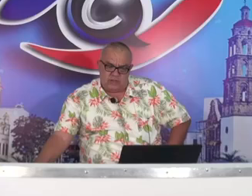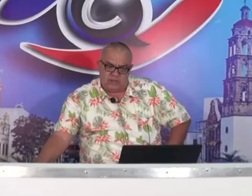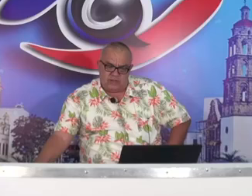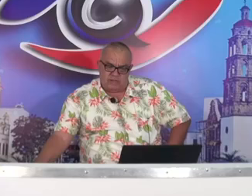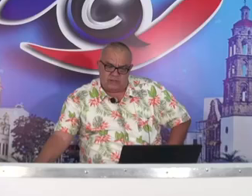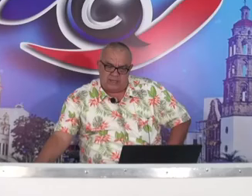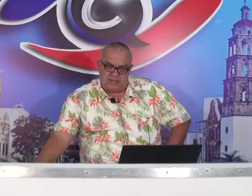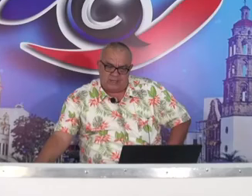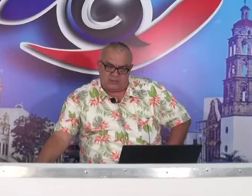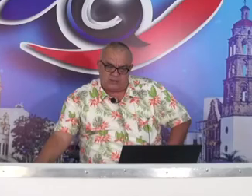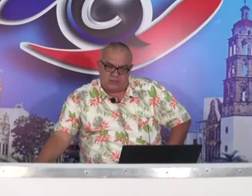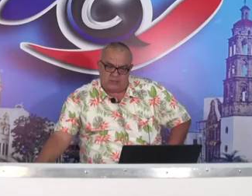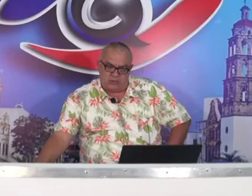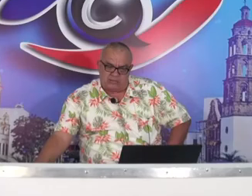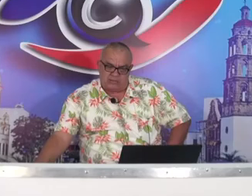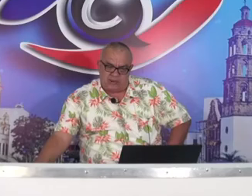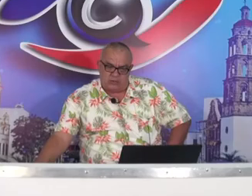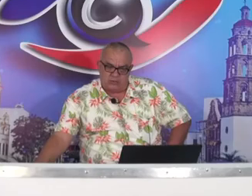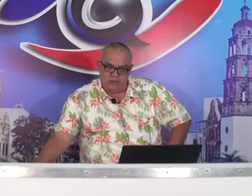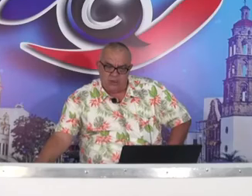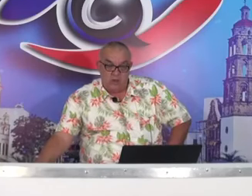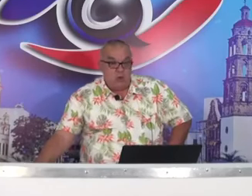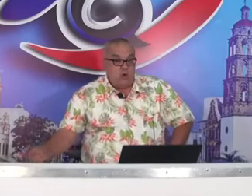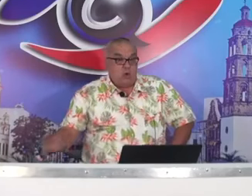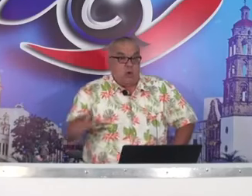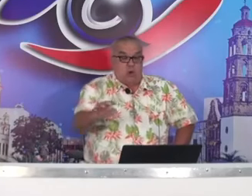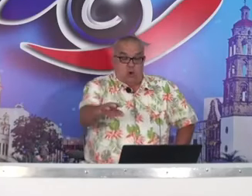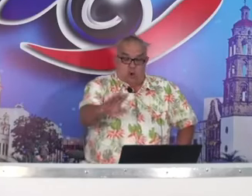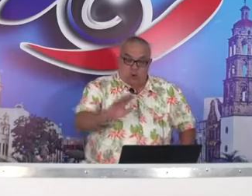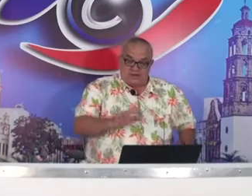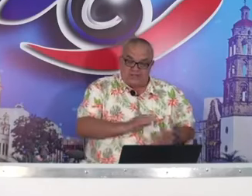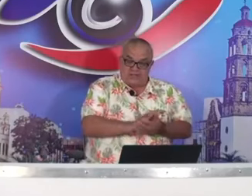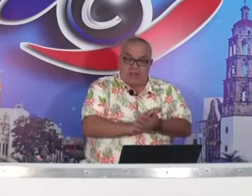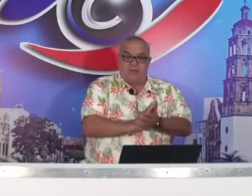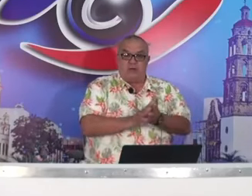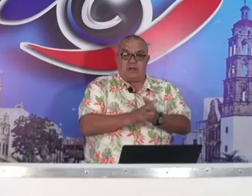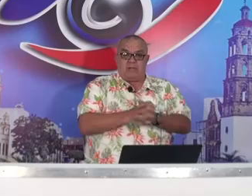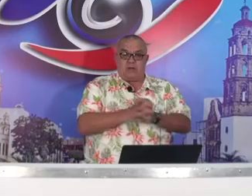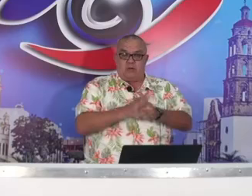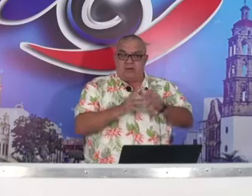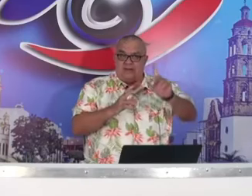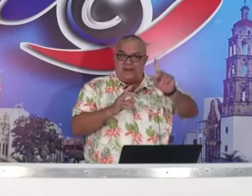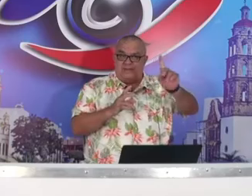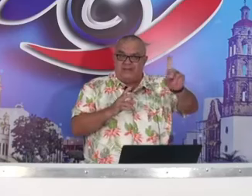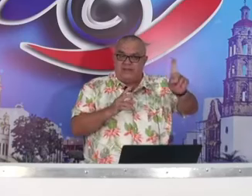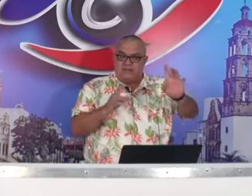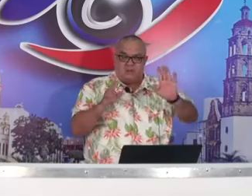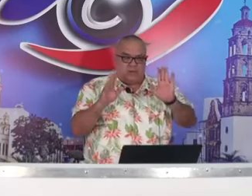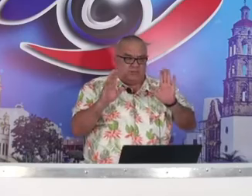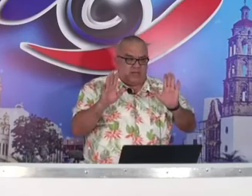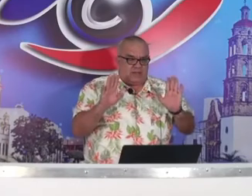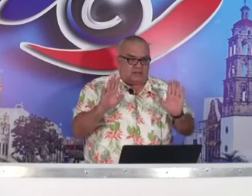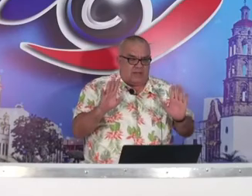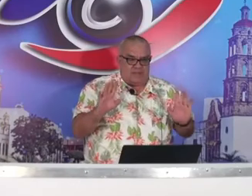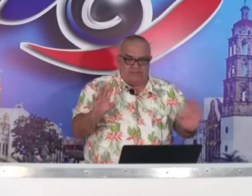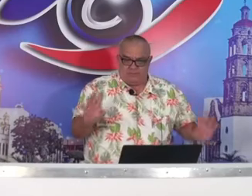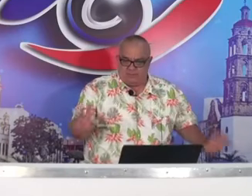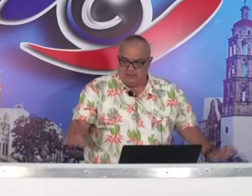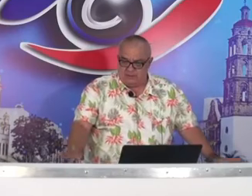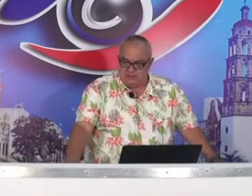Magdaleno. ¿Y en qué va a quedar el caso de Jorge Romero? Hoy se sabe, señor Camarillo, ahorita a las 10 hay una